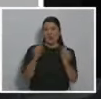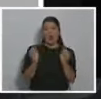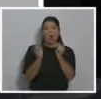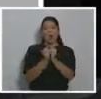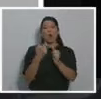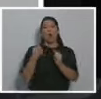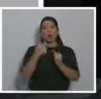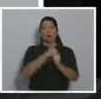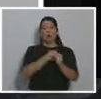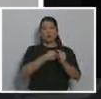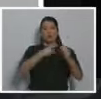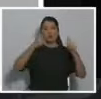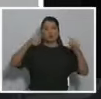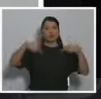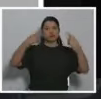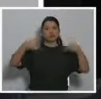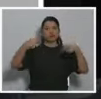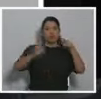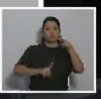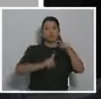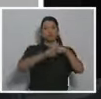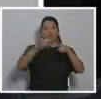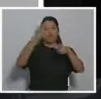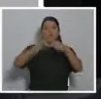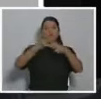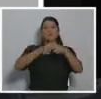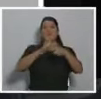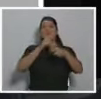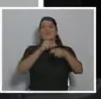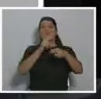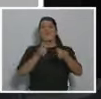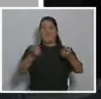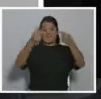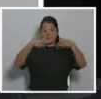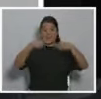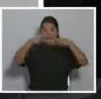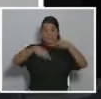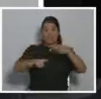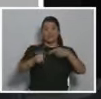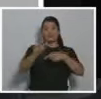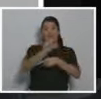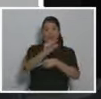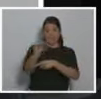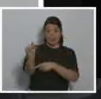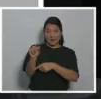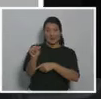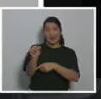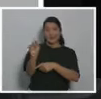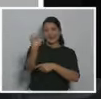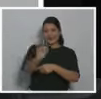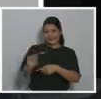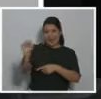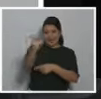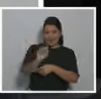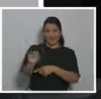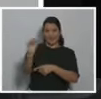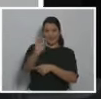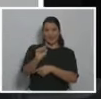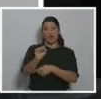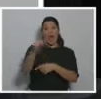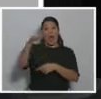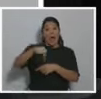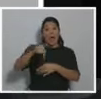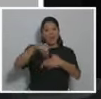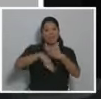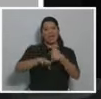tómbola electrónica para conocer quién será la persona que nos acompañará de hoy en 8, el próximo sábado acá